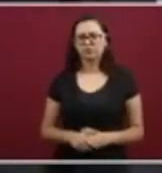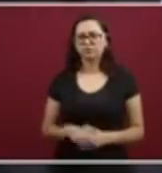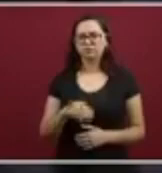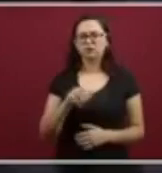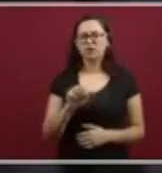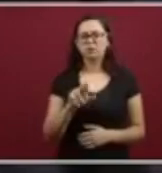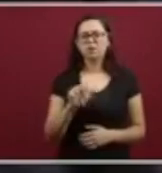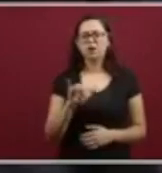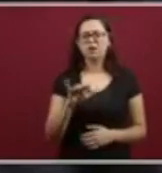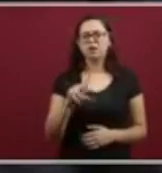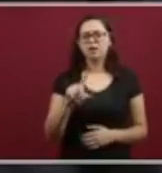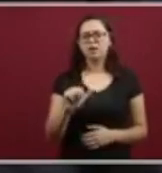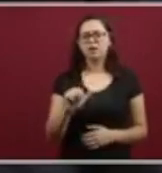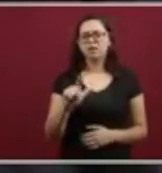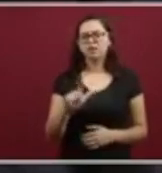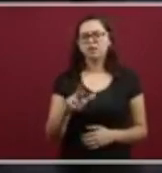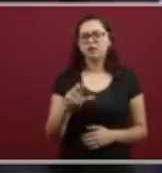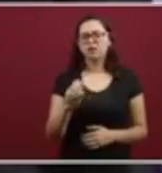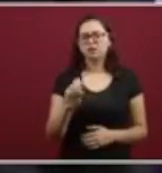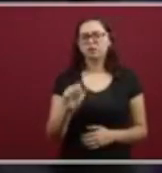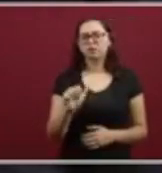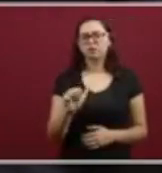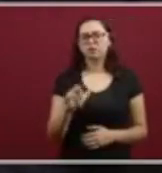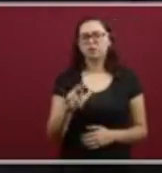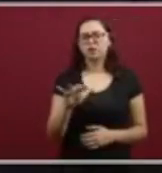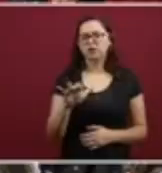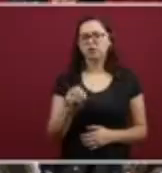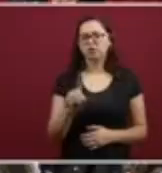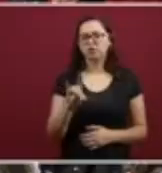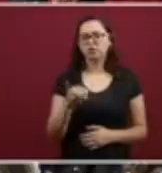María del Rosario Cautzmán Dimas.